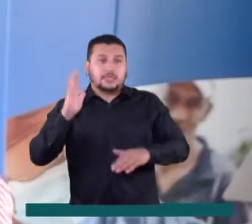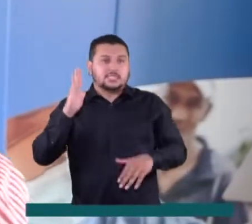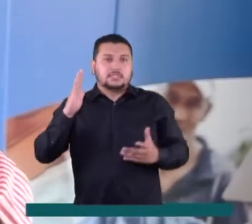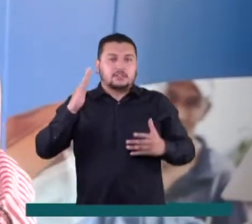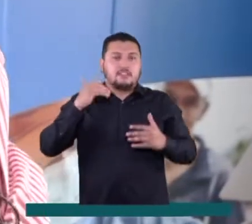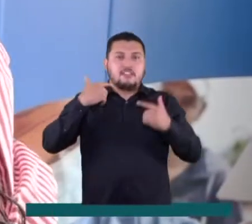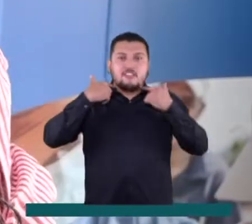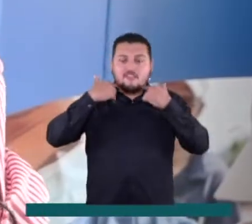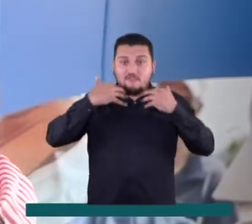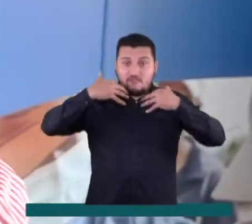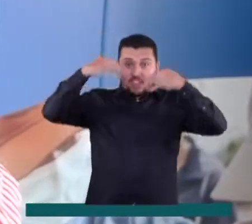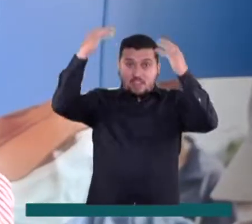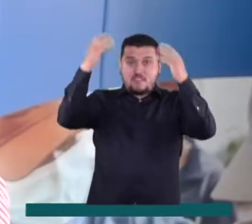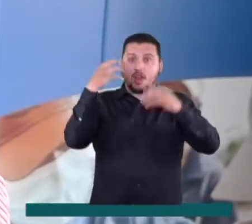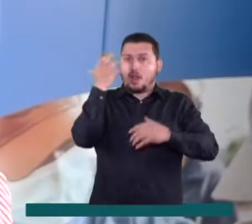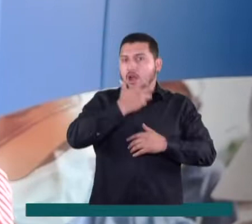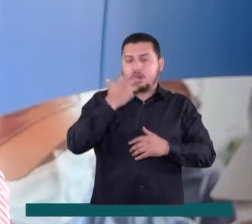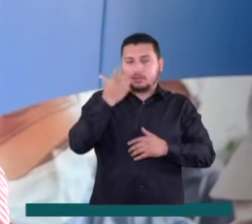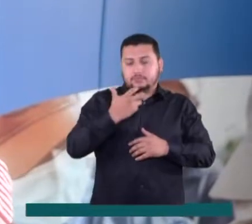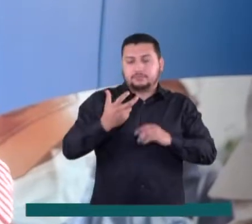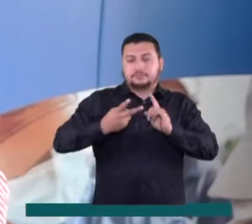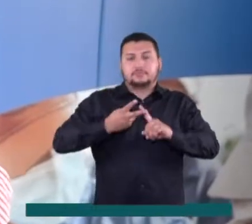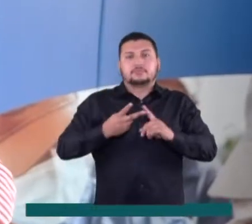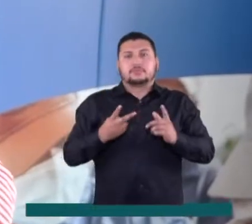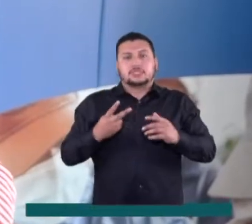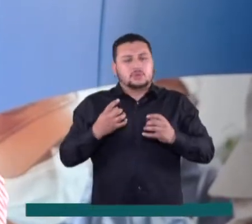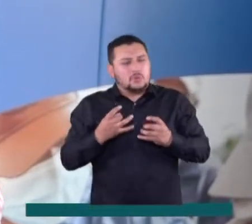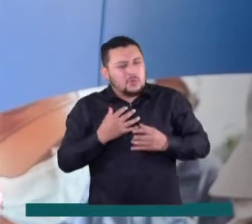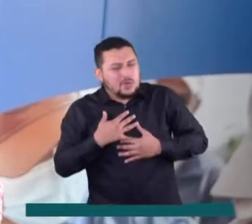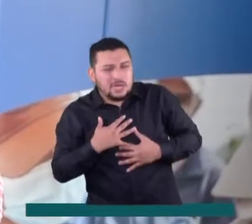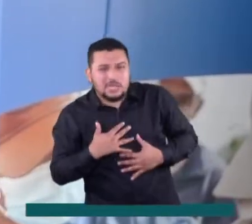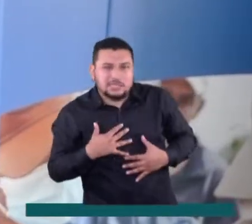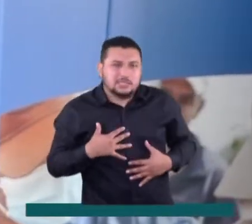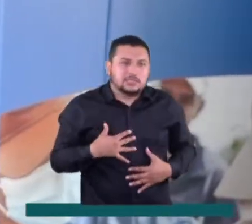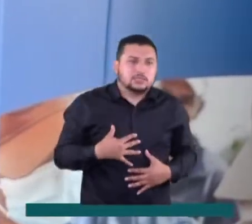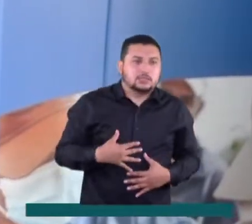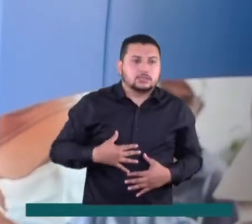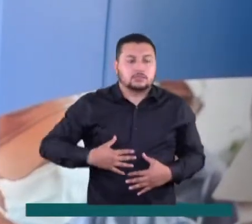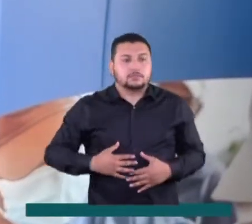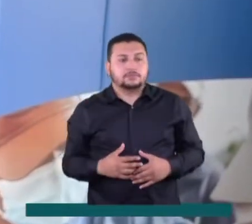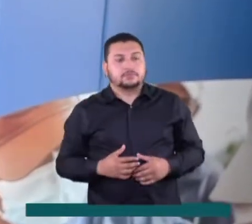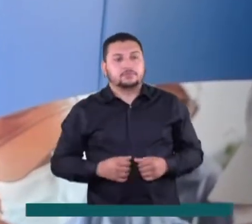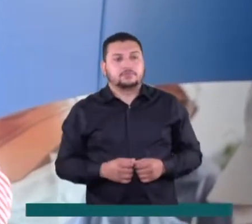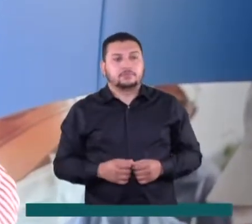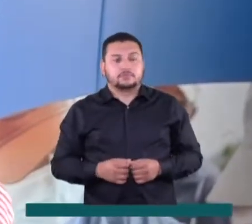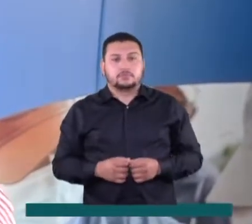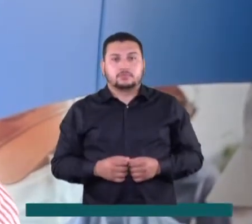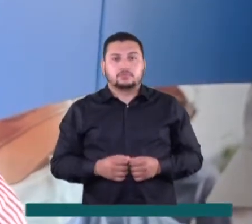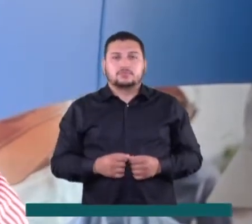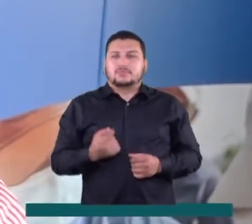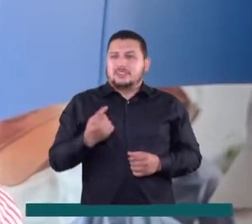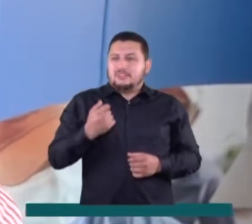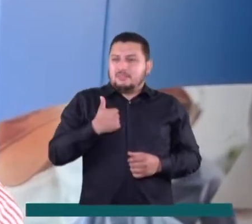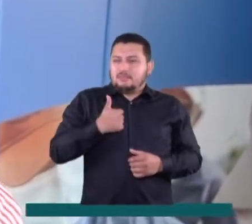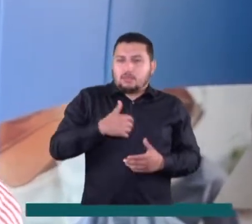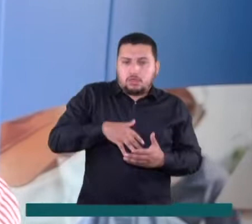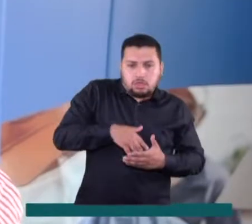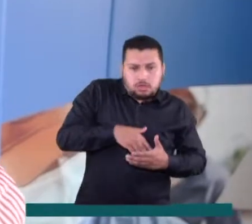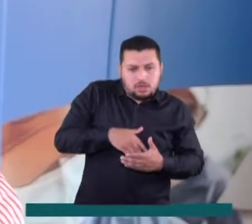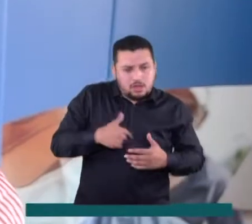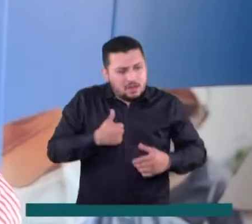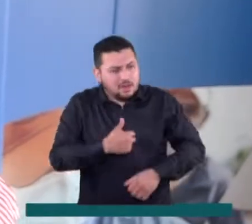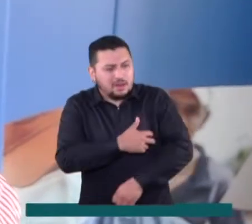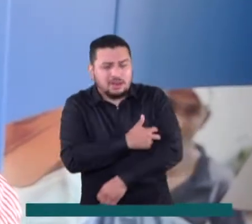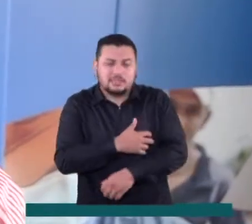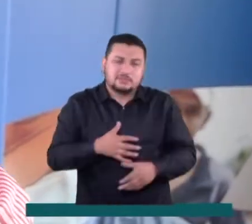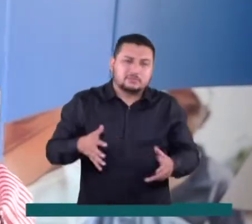comunes son la fiebre, aunque no se presentan todos los casos, el malestar general, digamos como esa sensación pues de falta de energía,